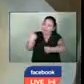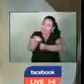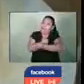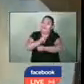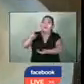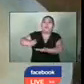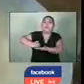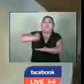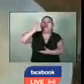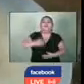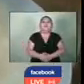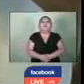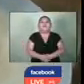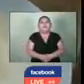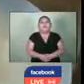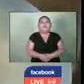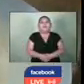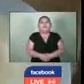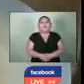mascota.